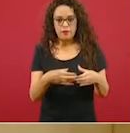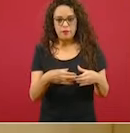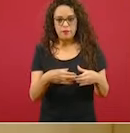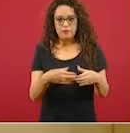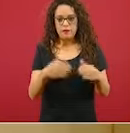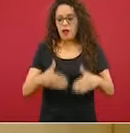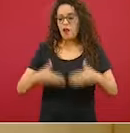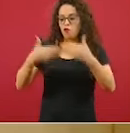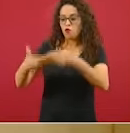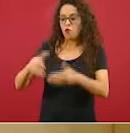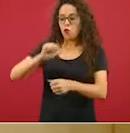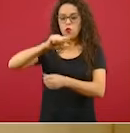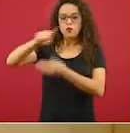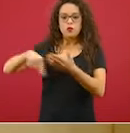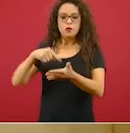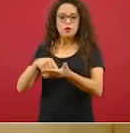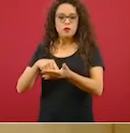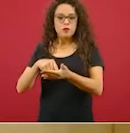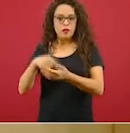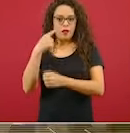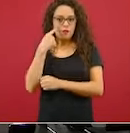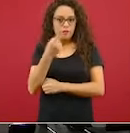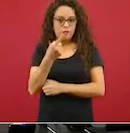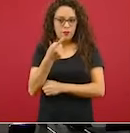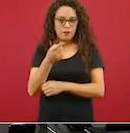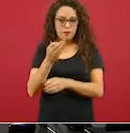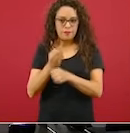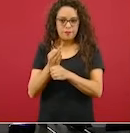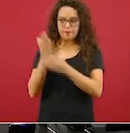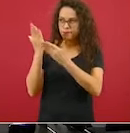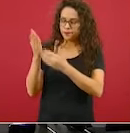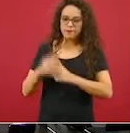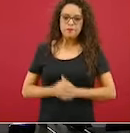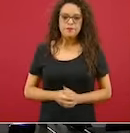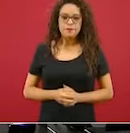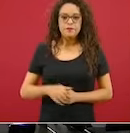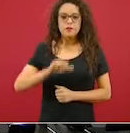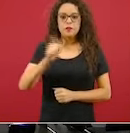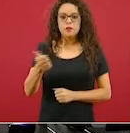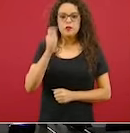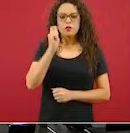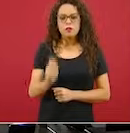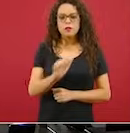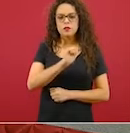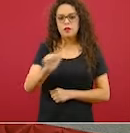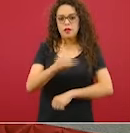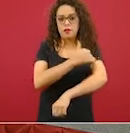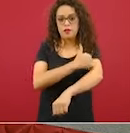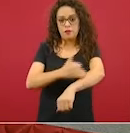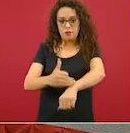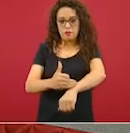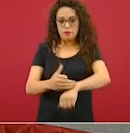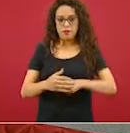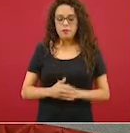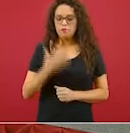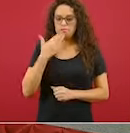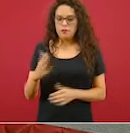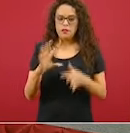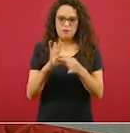lugares que en su momento vemos a continuación. Le siguen los brotes intrafamiliares, estarían bastante explicados en